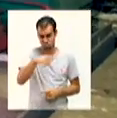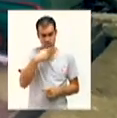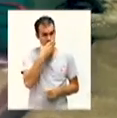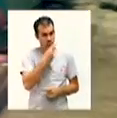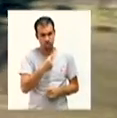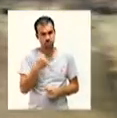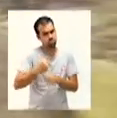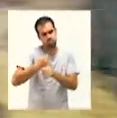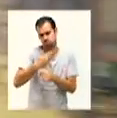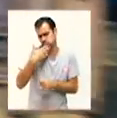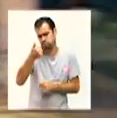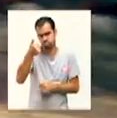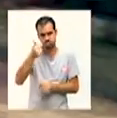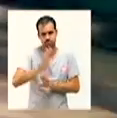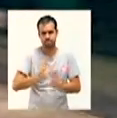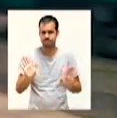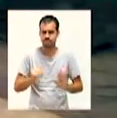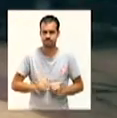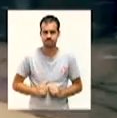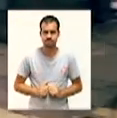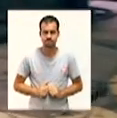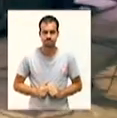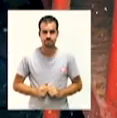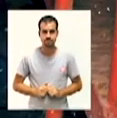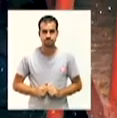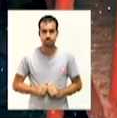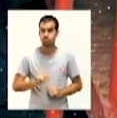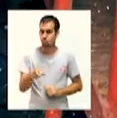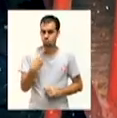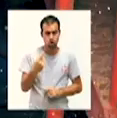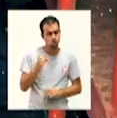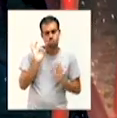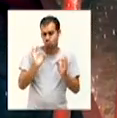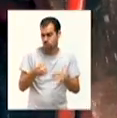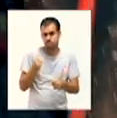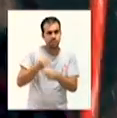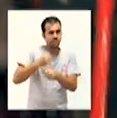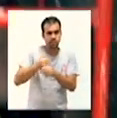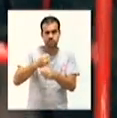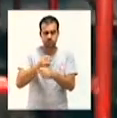buenos, trabajadores. Y tenemos que seguir trabajando con ellos